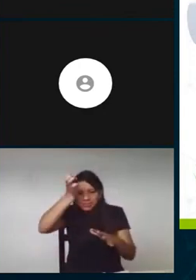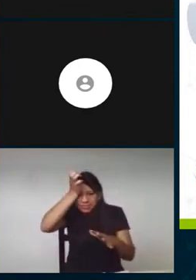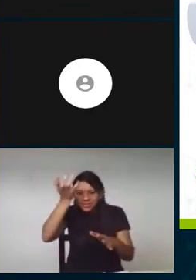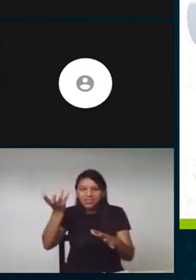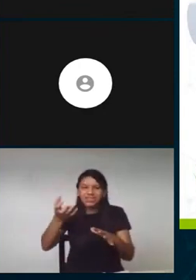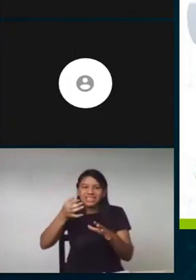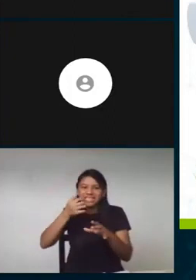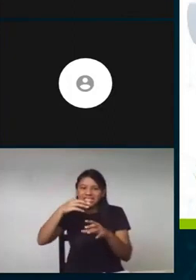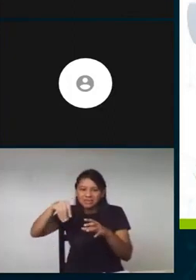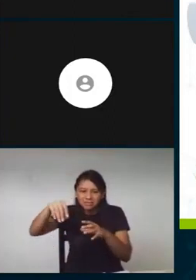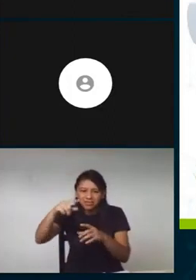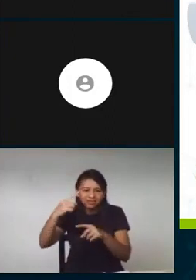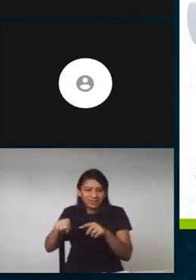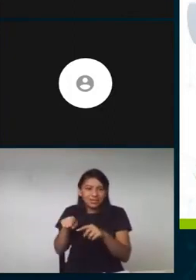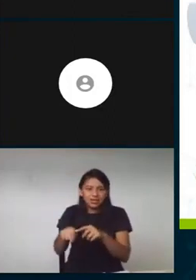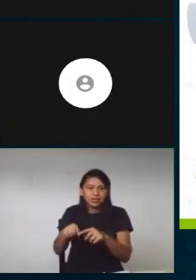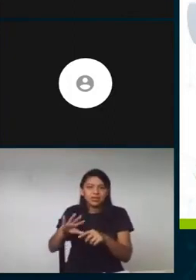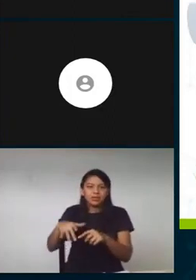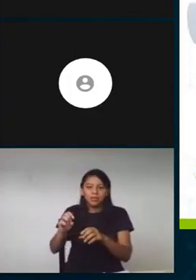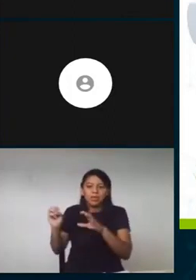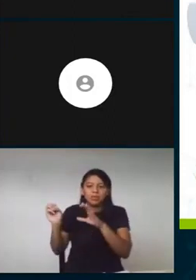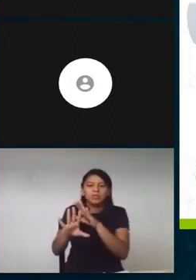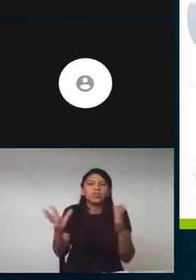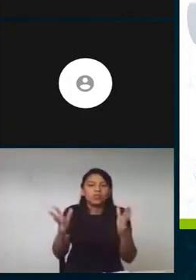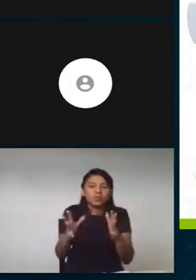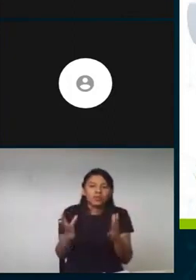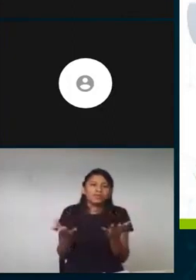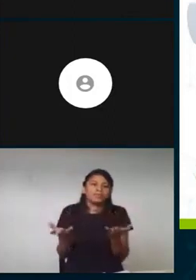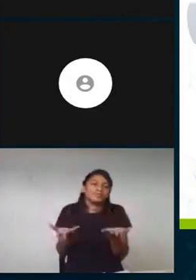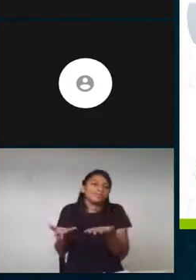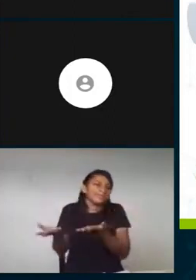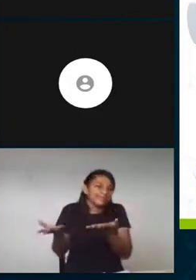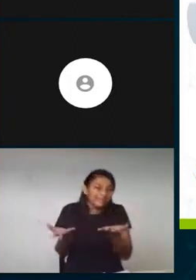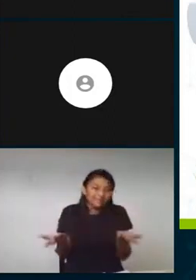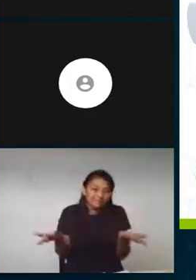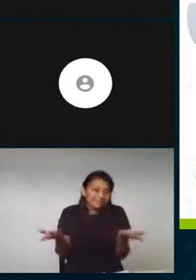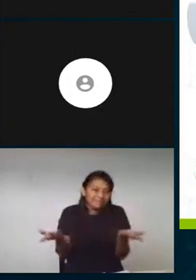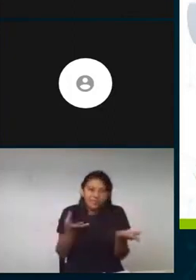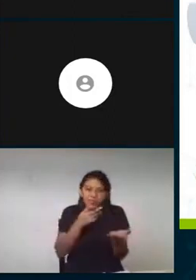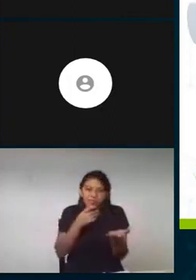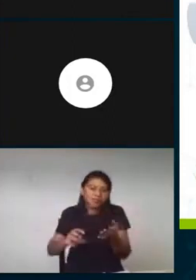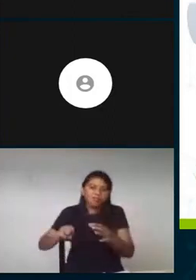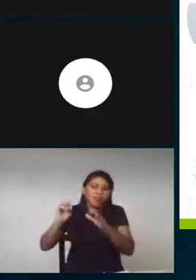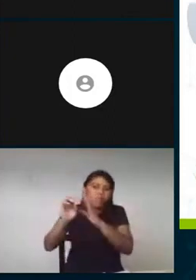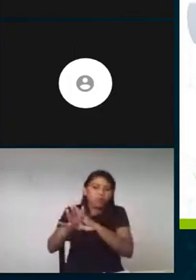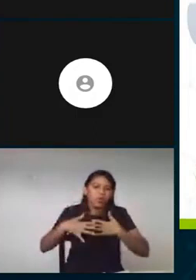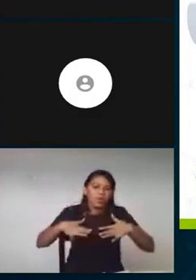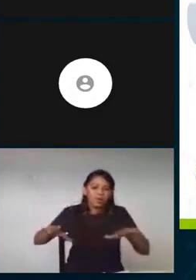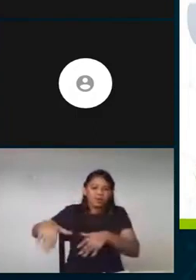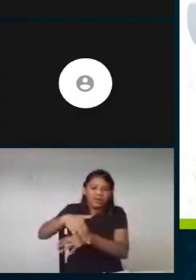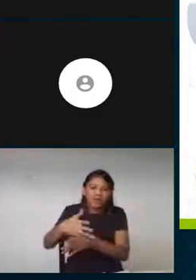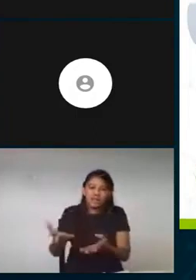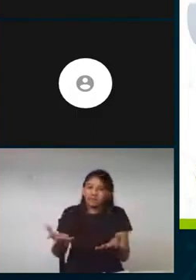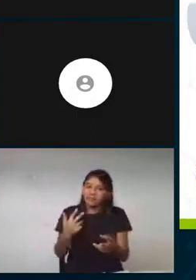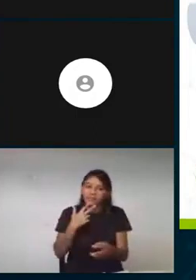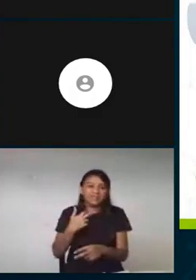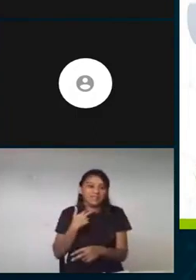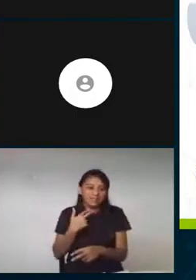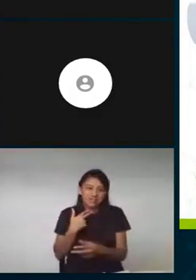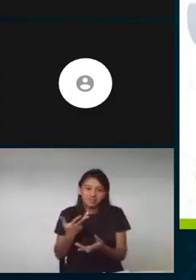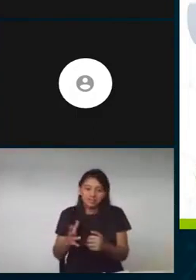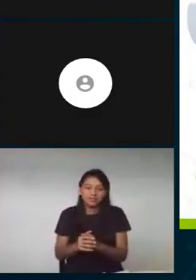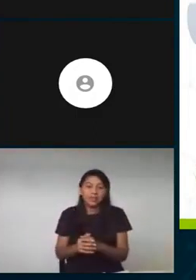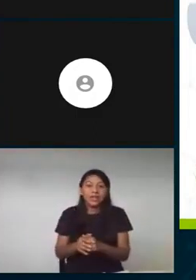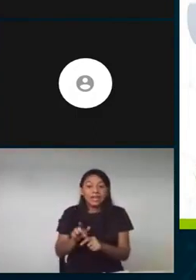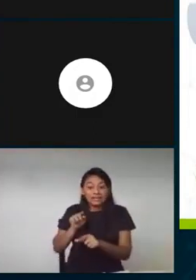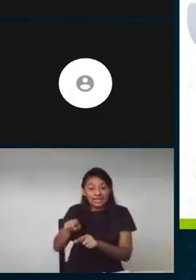de respiratorias, enfermedades infecciosas por el tema de los mosquitos, los roedores que nos encontramos, ¿cierto? Y también a su